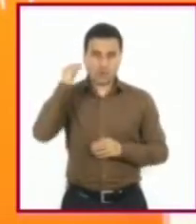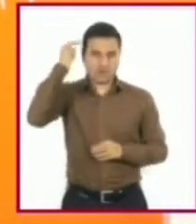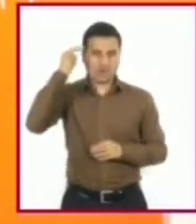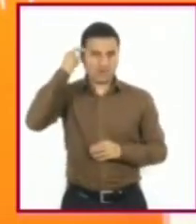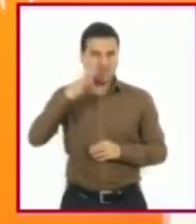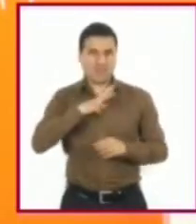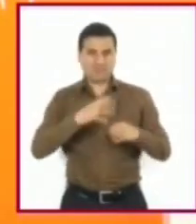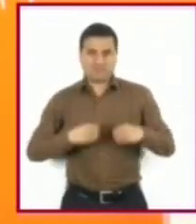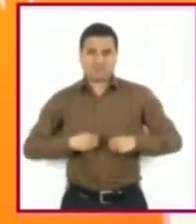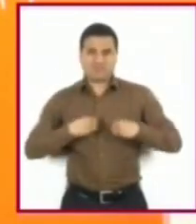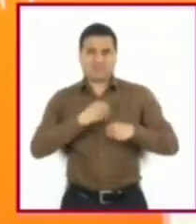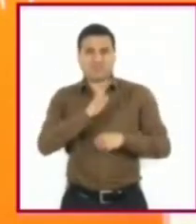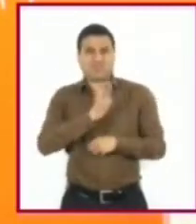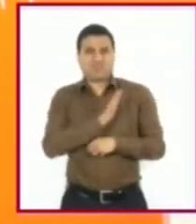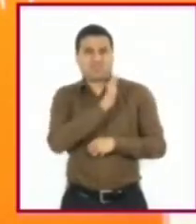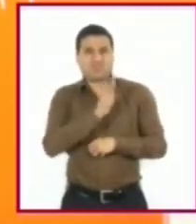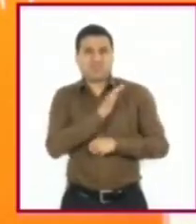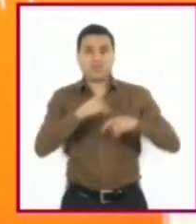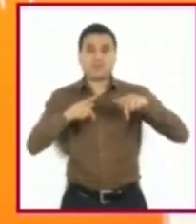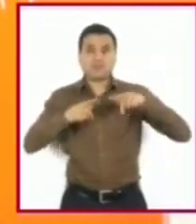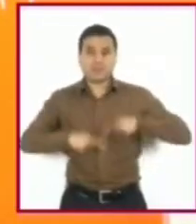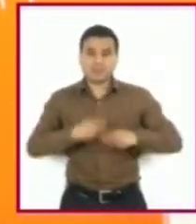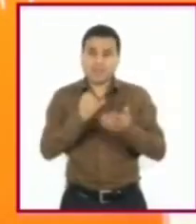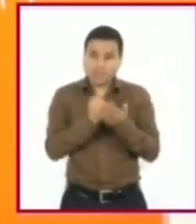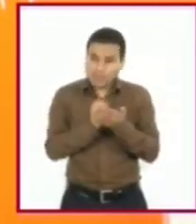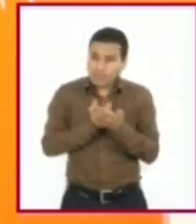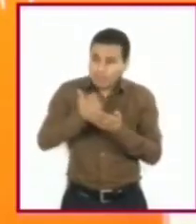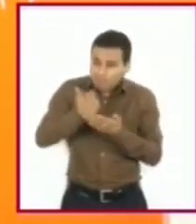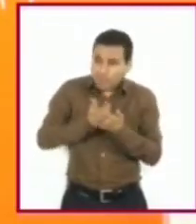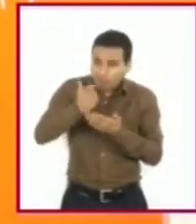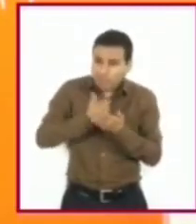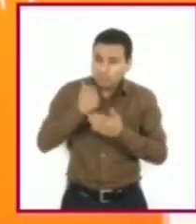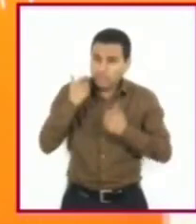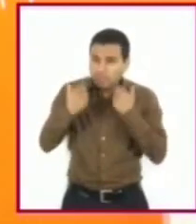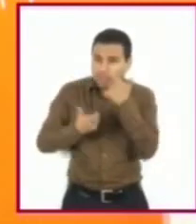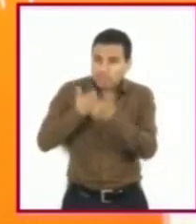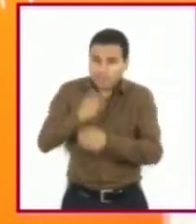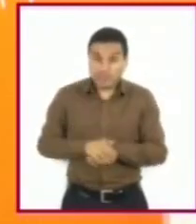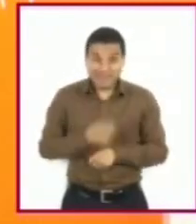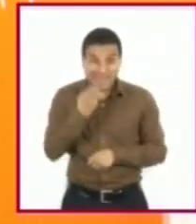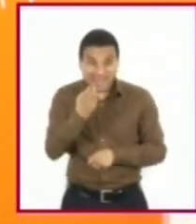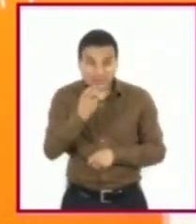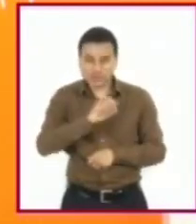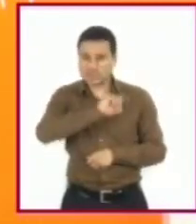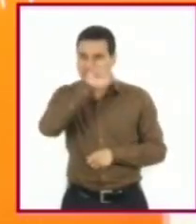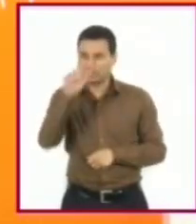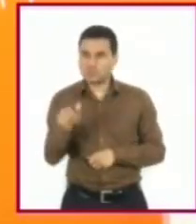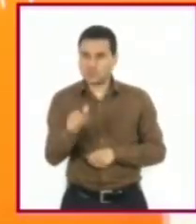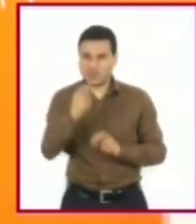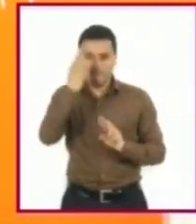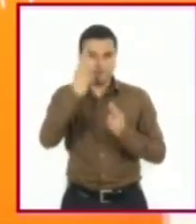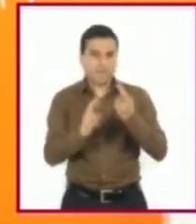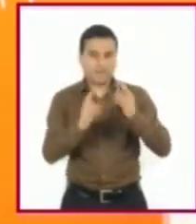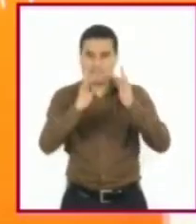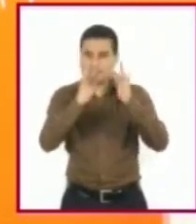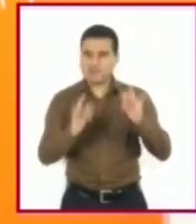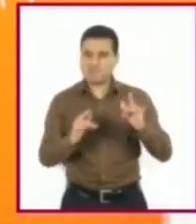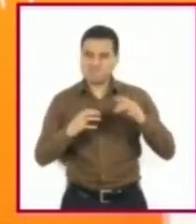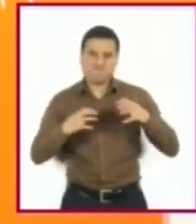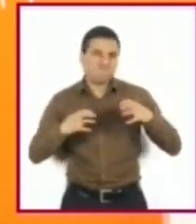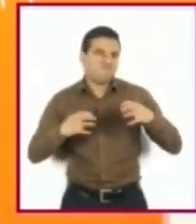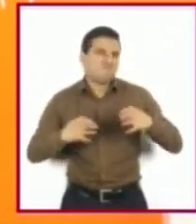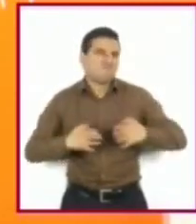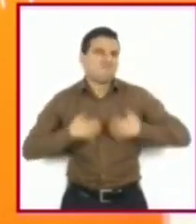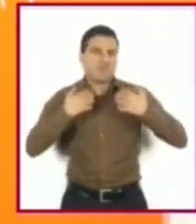nobleza, sostenidos por los impuestos que pagaba el tercer estado, fue una de las principales causas que dieron lugar al inicio de la